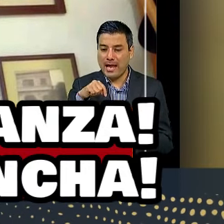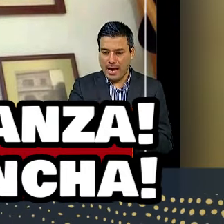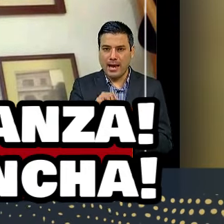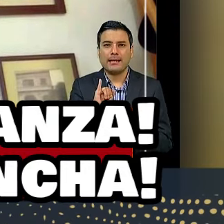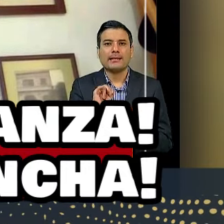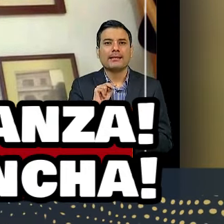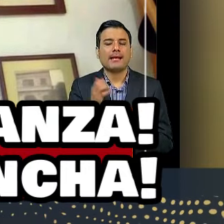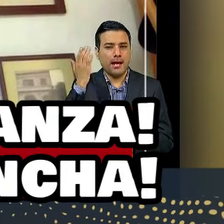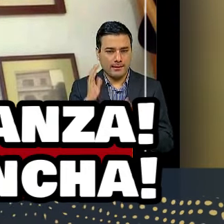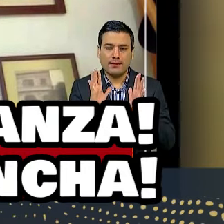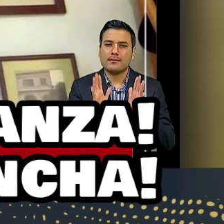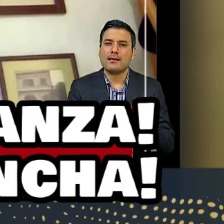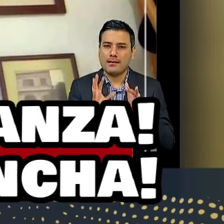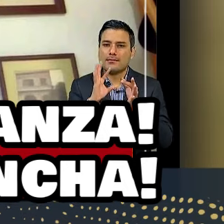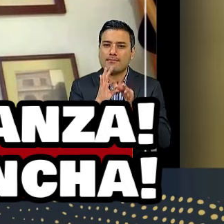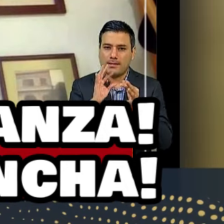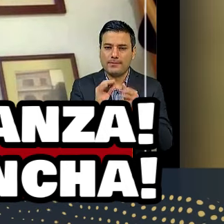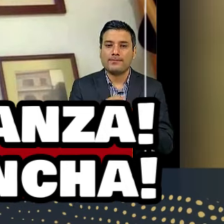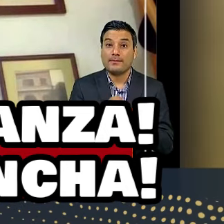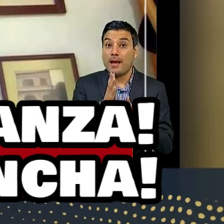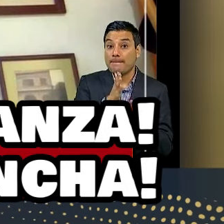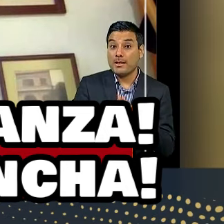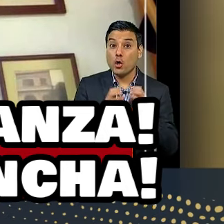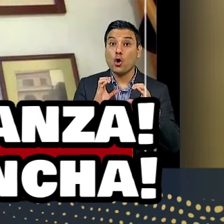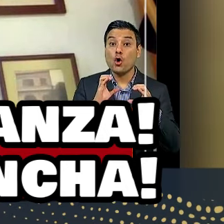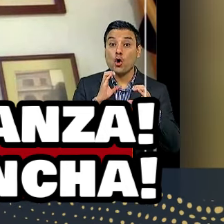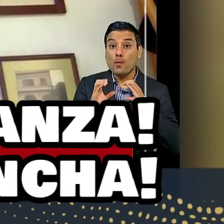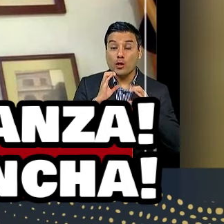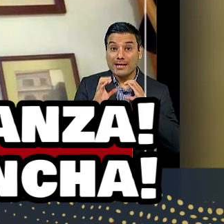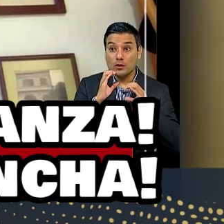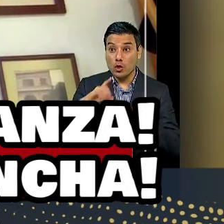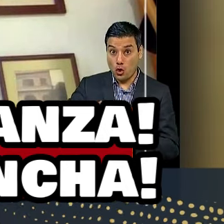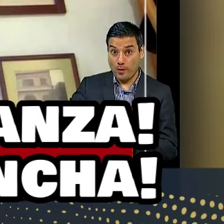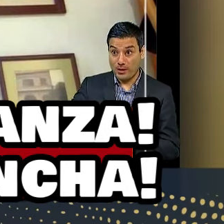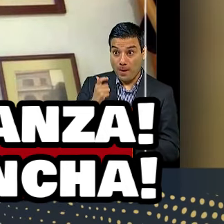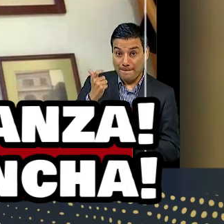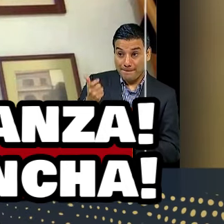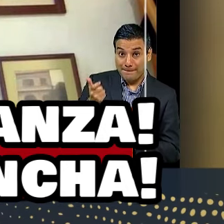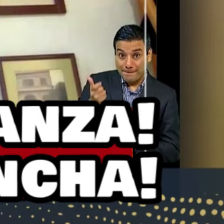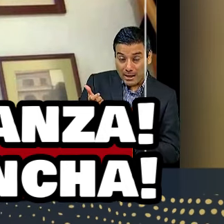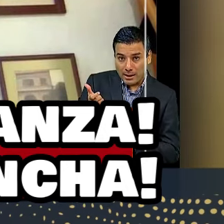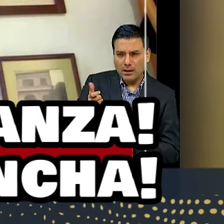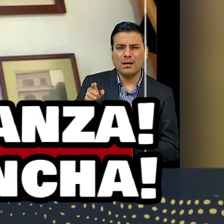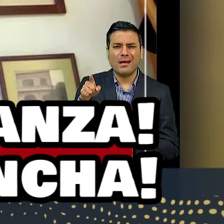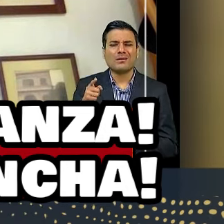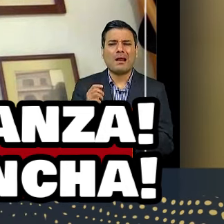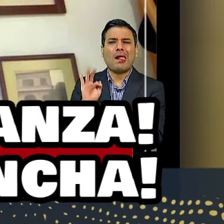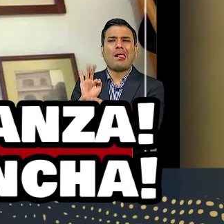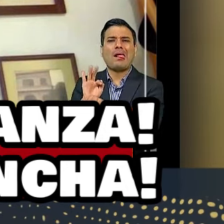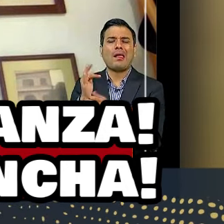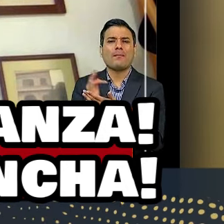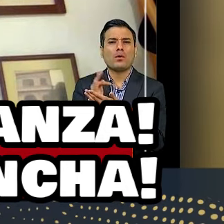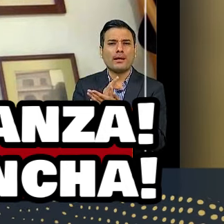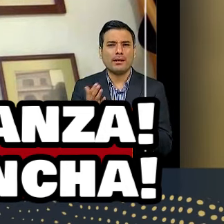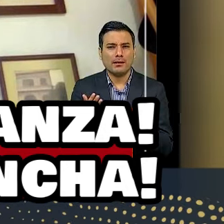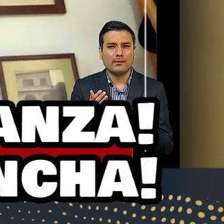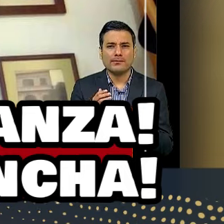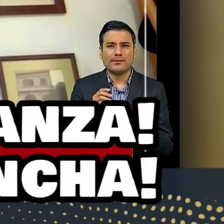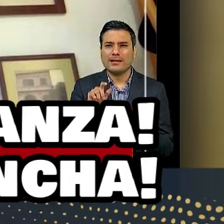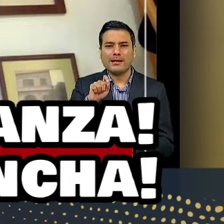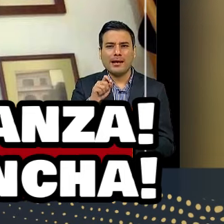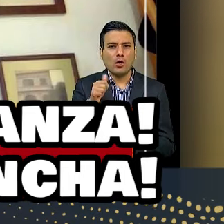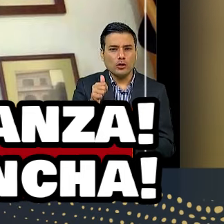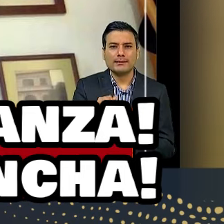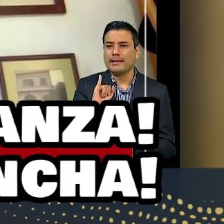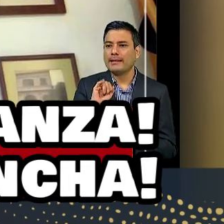ha informado de la parcialidad de los medios públicos que se pagan con nuestros impuestos de todas y todos la descomposición y degradación de Canal 11 de